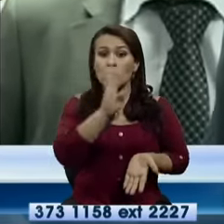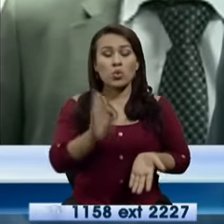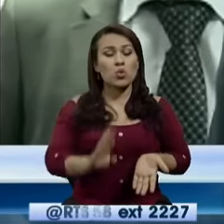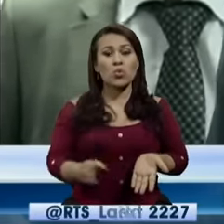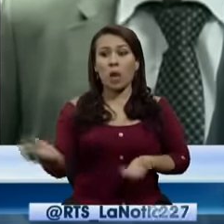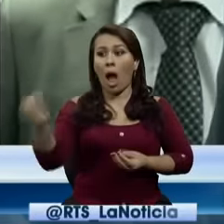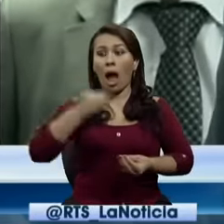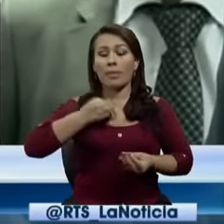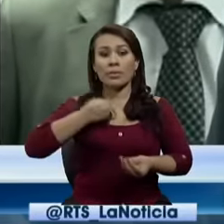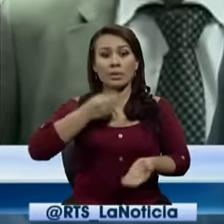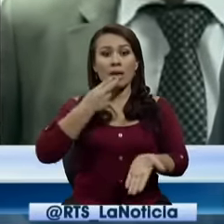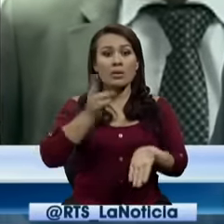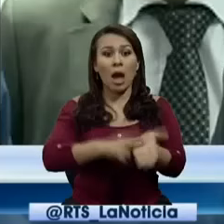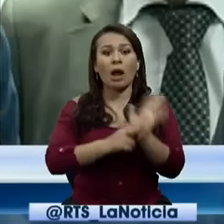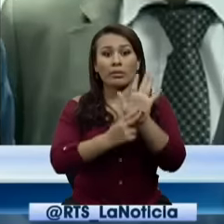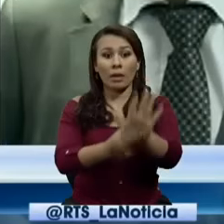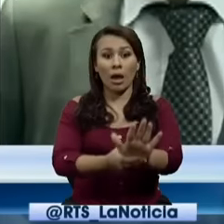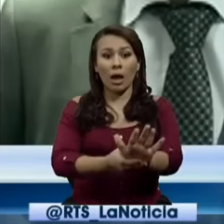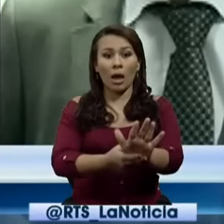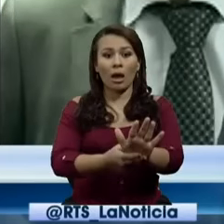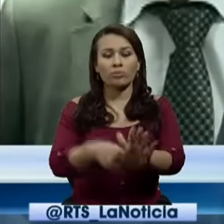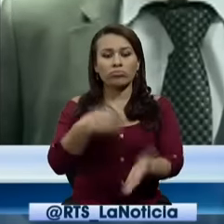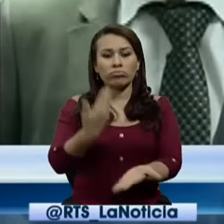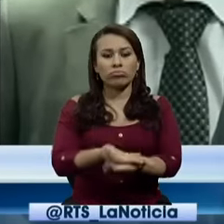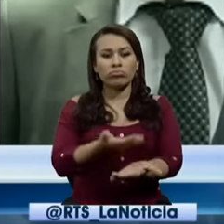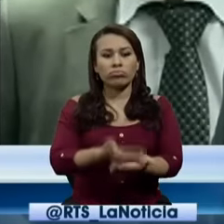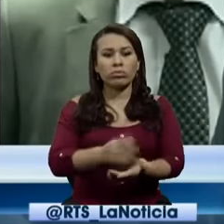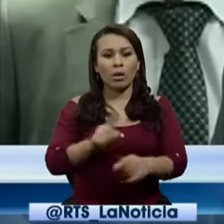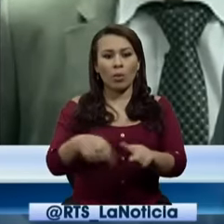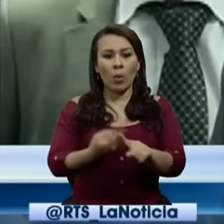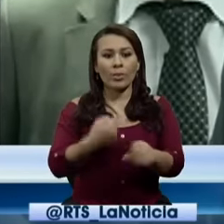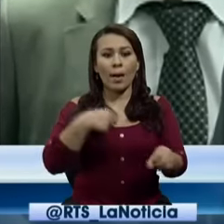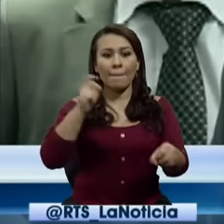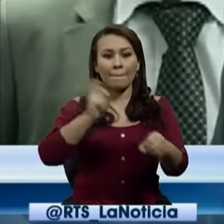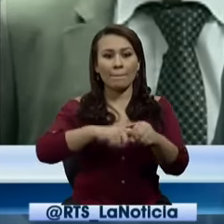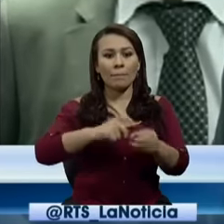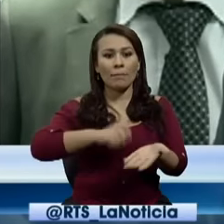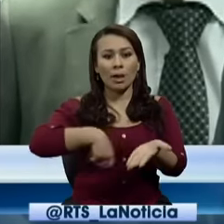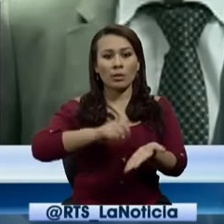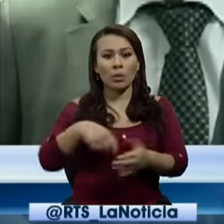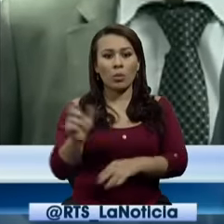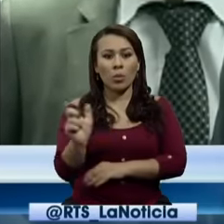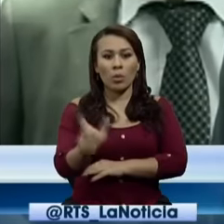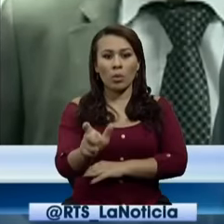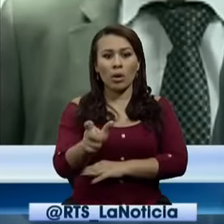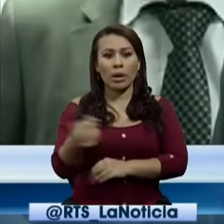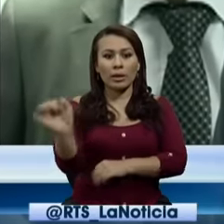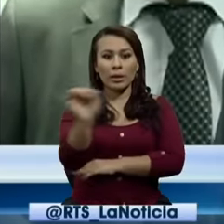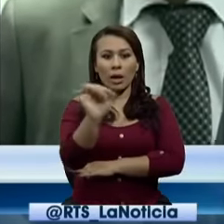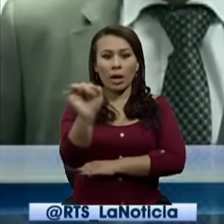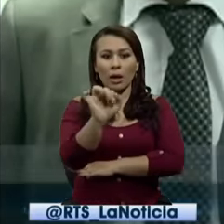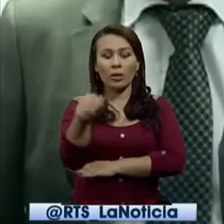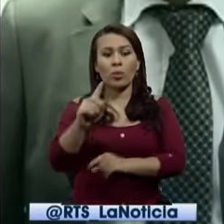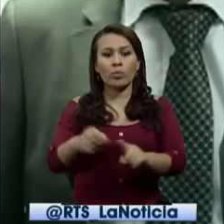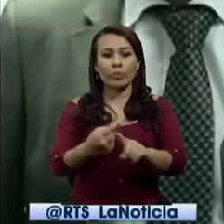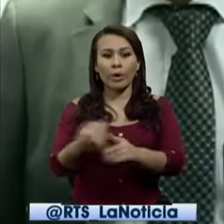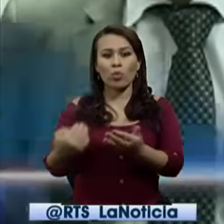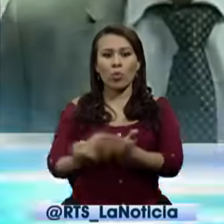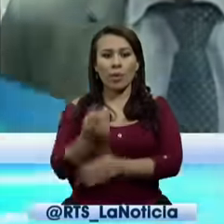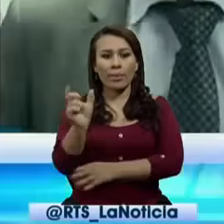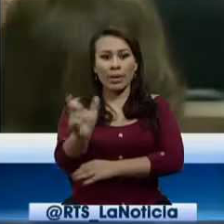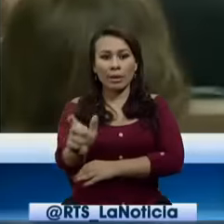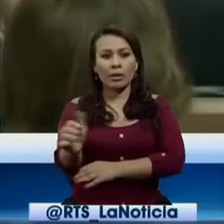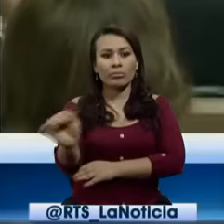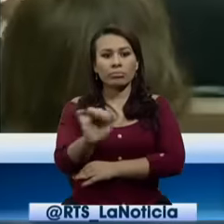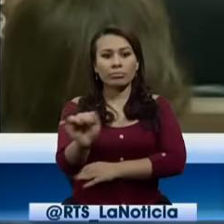fueron notificadas a las que se les cobró cuando fueron a matricular el vehículo a las que se les cobró por cuando fueron a renovar su licencia de conducir